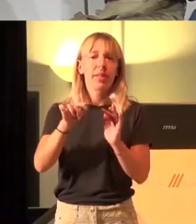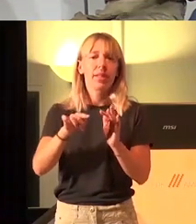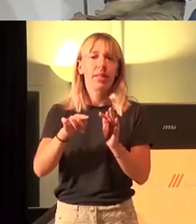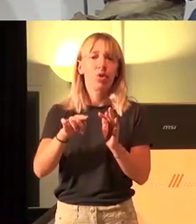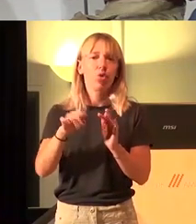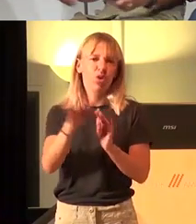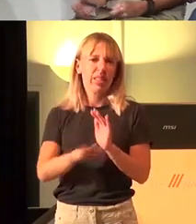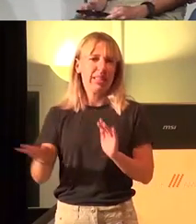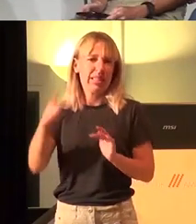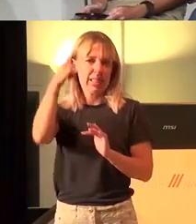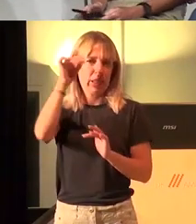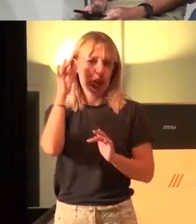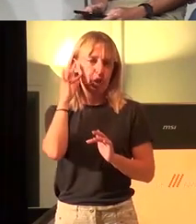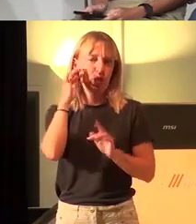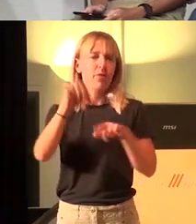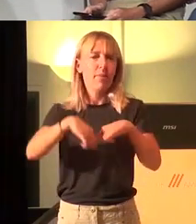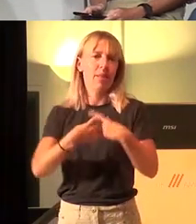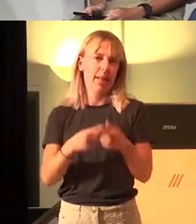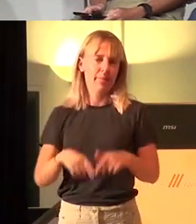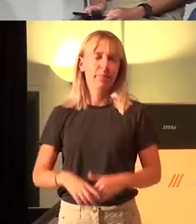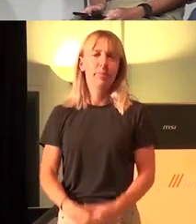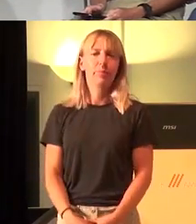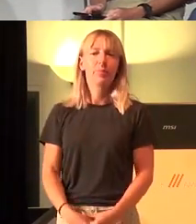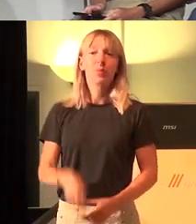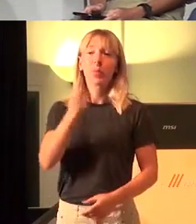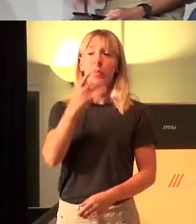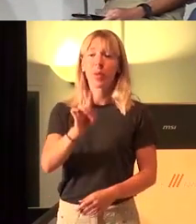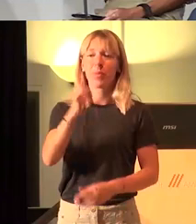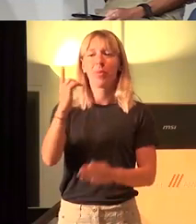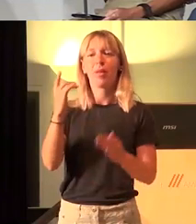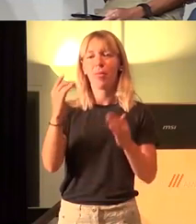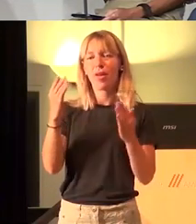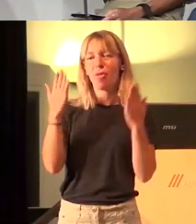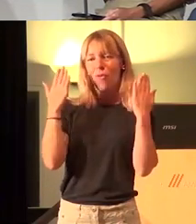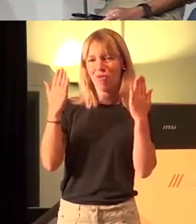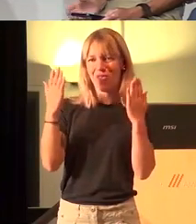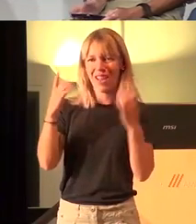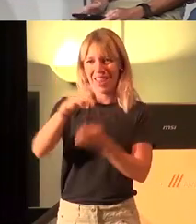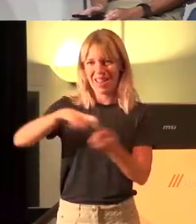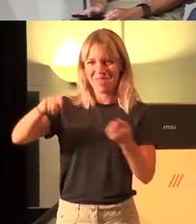y estos niños y estas familias? Bueno, primero, feliz aniversario y gracias. Por